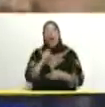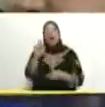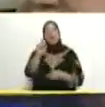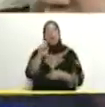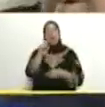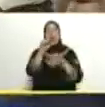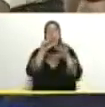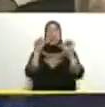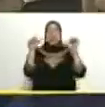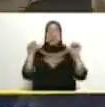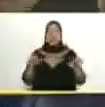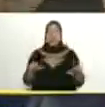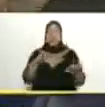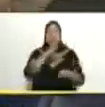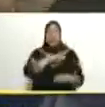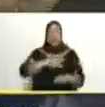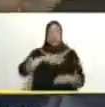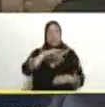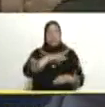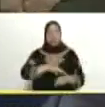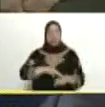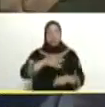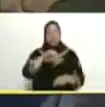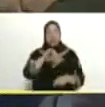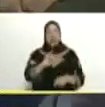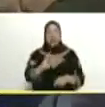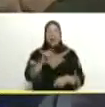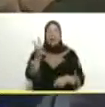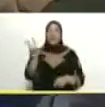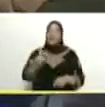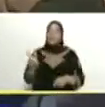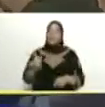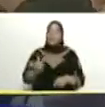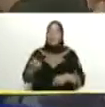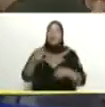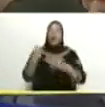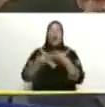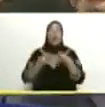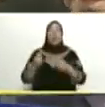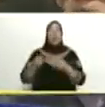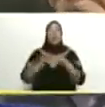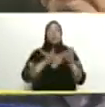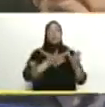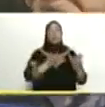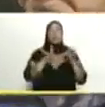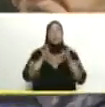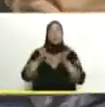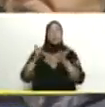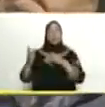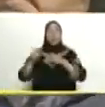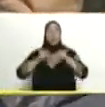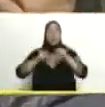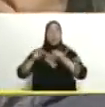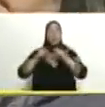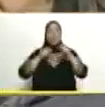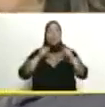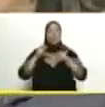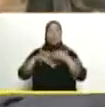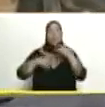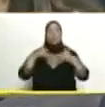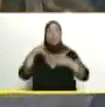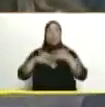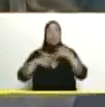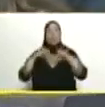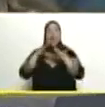sistema de misiones, grandes misiones. ¿Para qué? Para coordinar, para darle coherencia, cohesión a todas